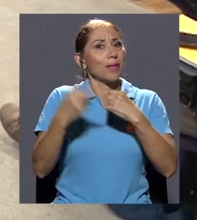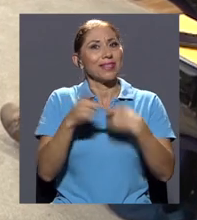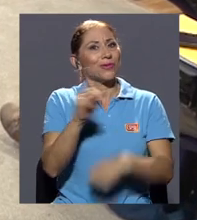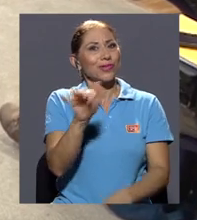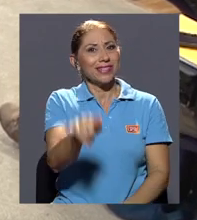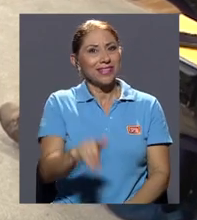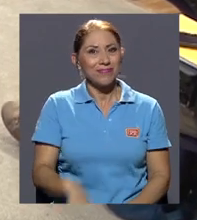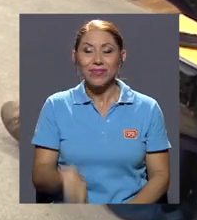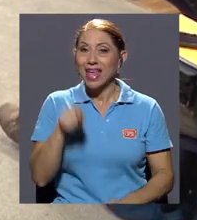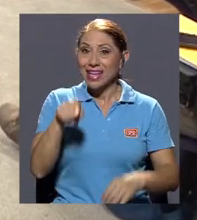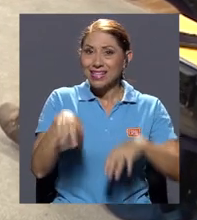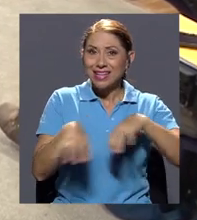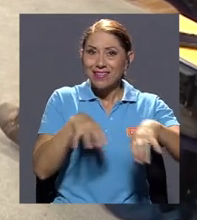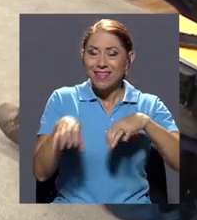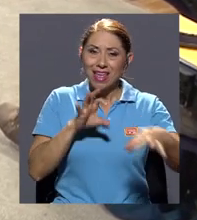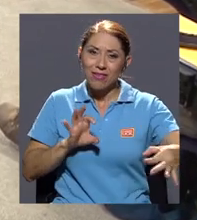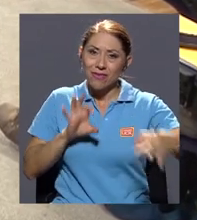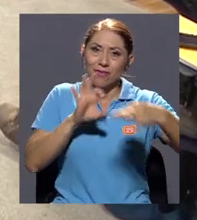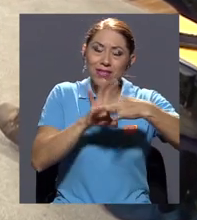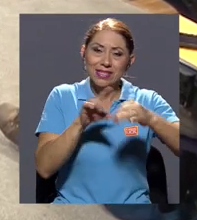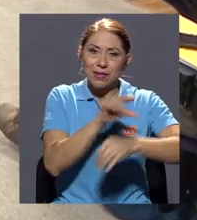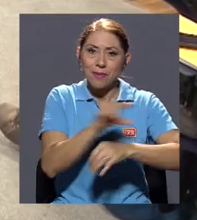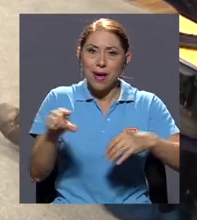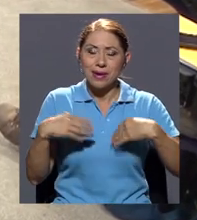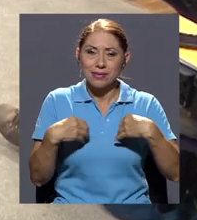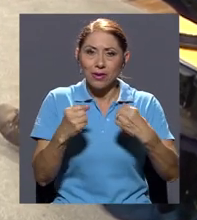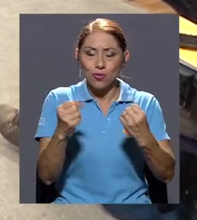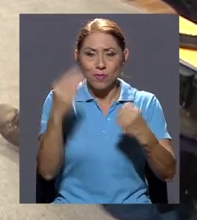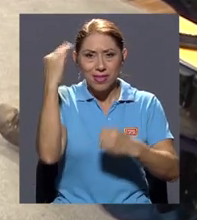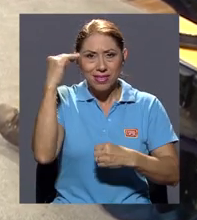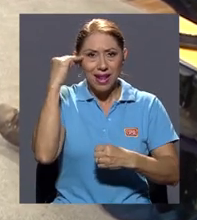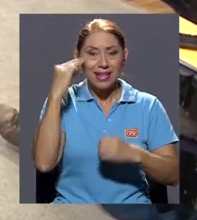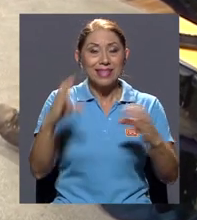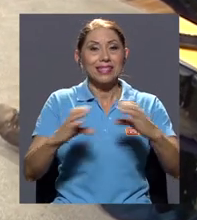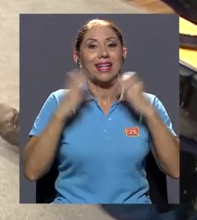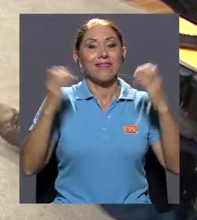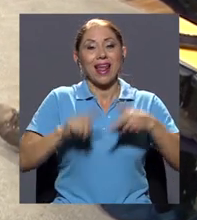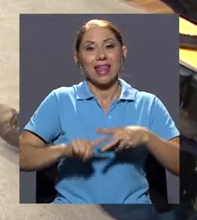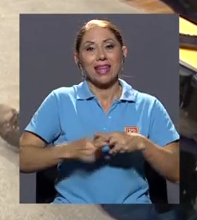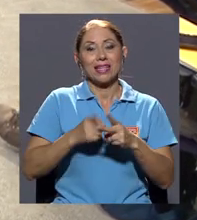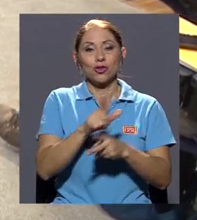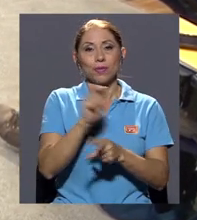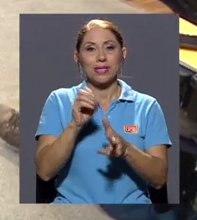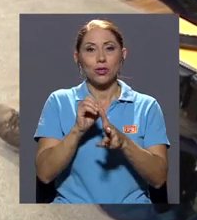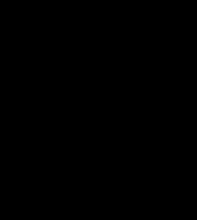conversatorio se realizó en el marco de la Semana de Salud Mental, celebrada a inicios de octubre.